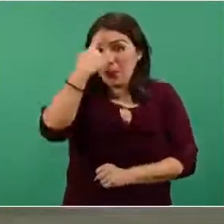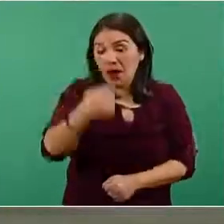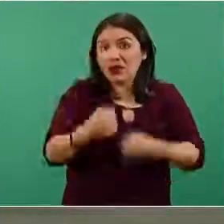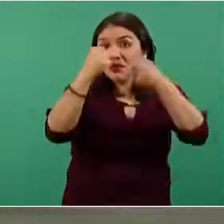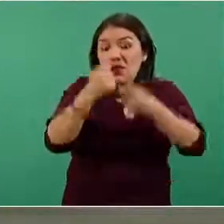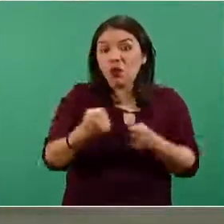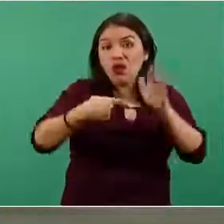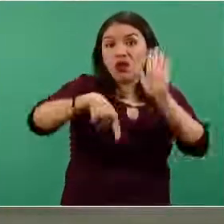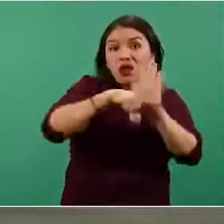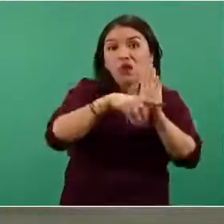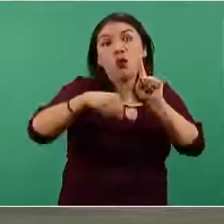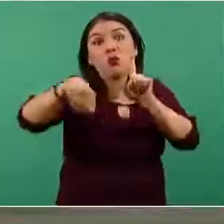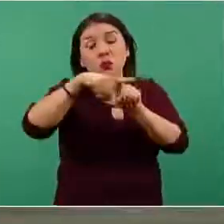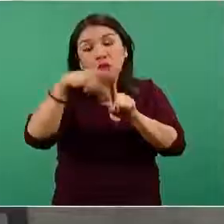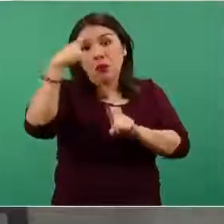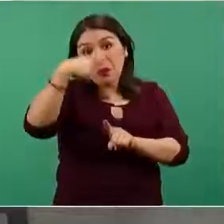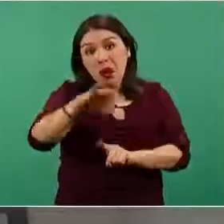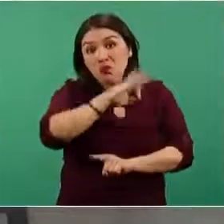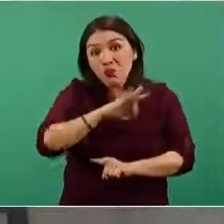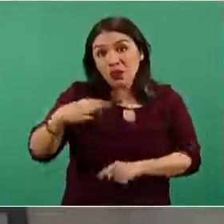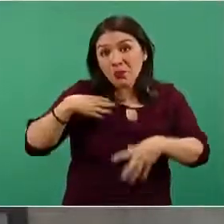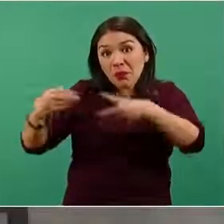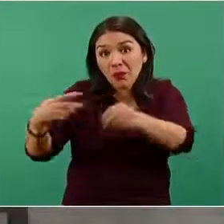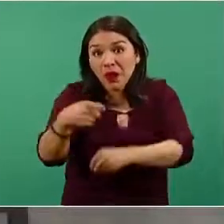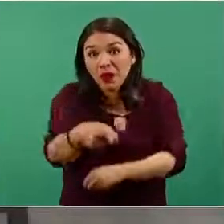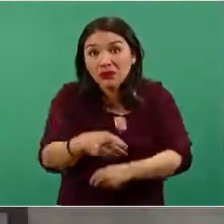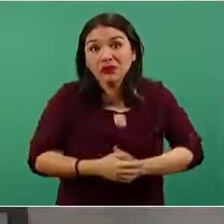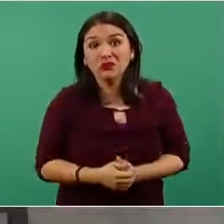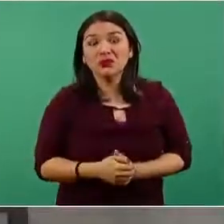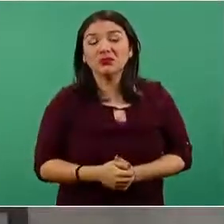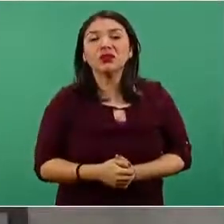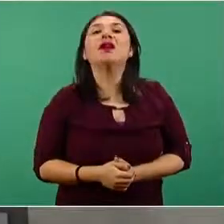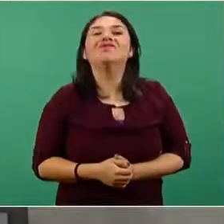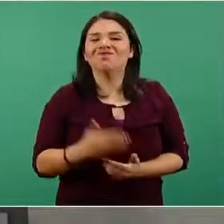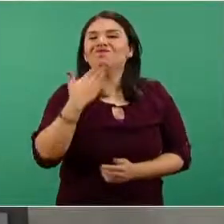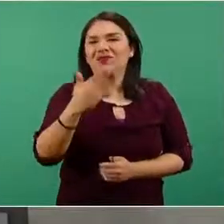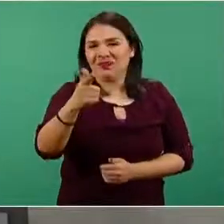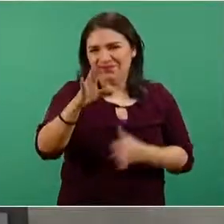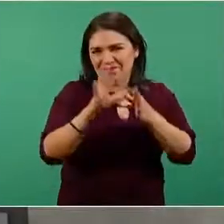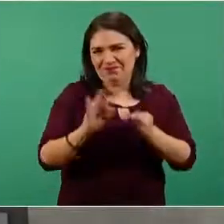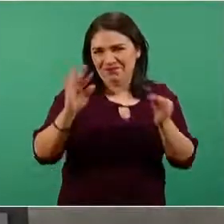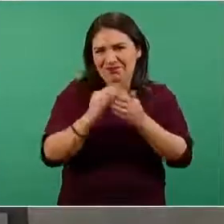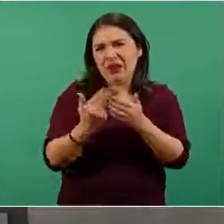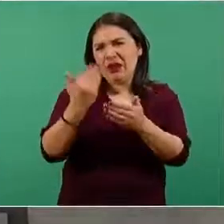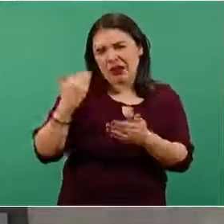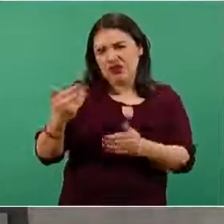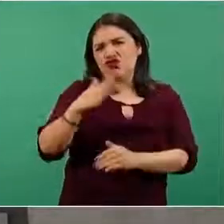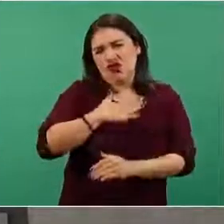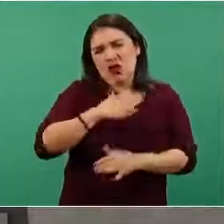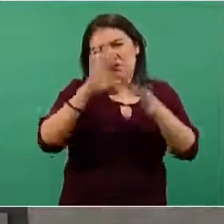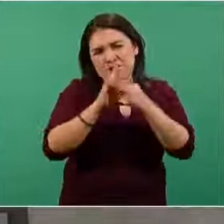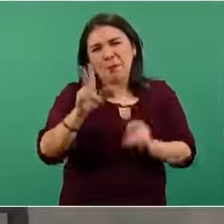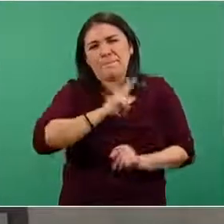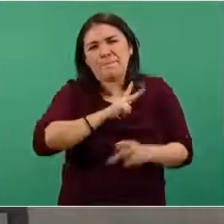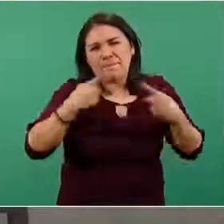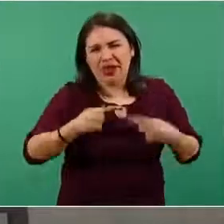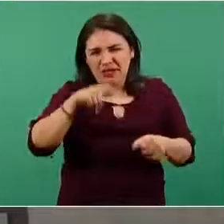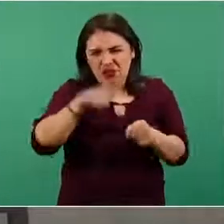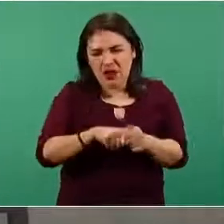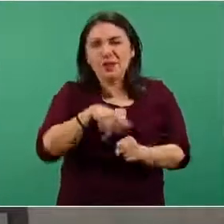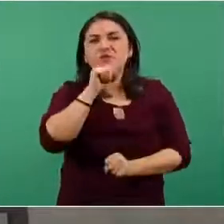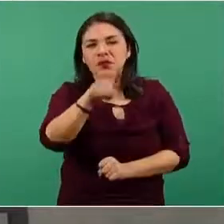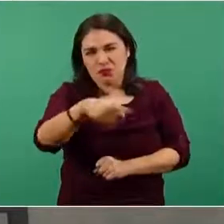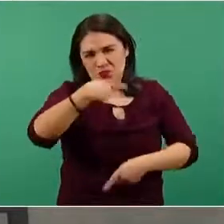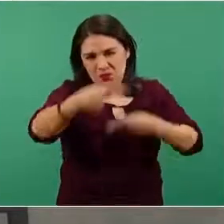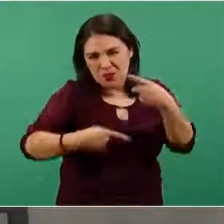y ya no puede contagiar? Qué bueno que lo menciona. Hace un rato que yo hablé de mi caso, y esto lo relaciono